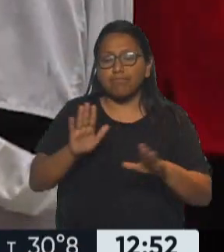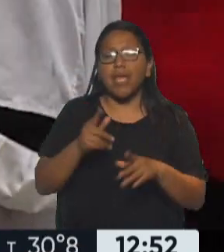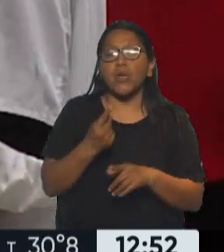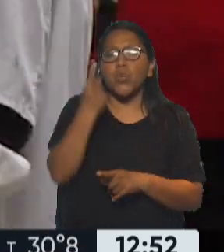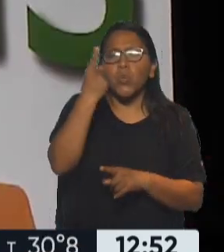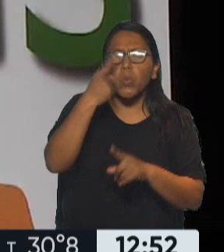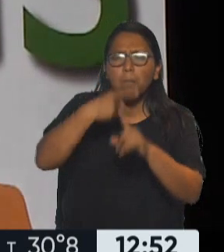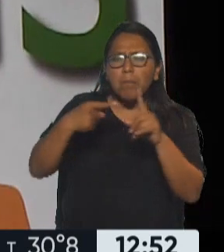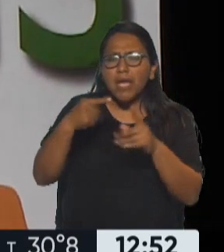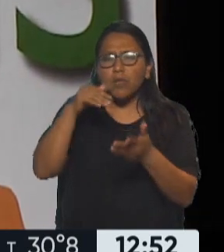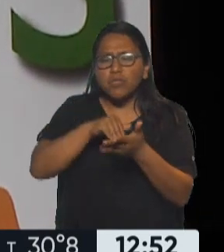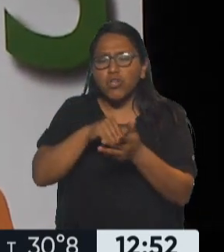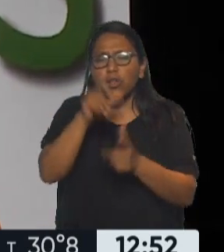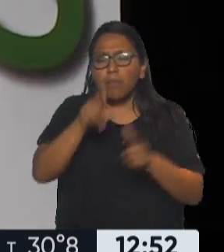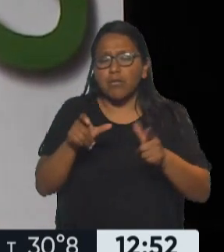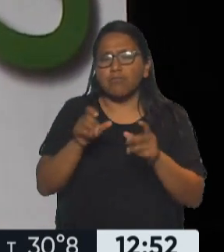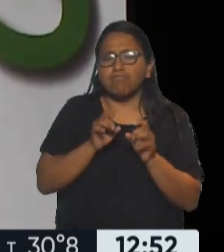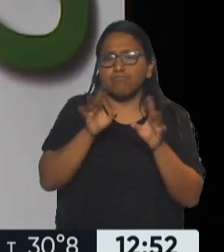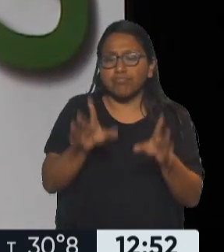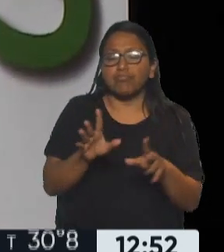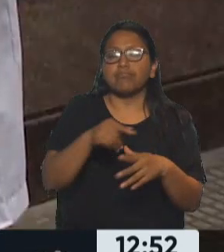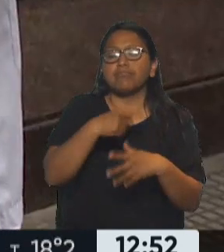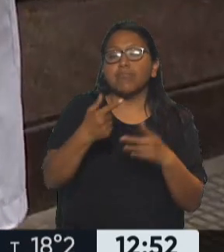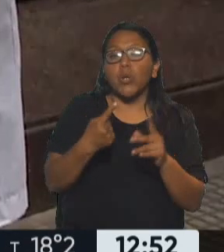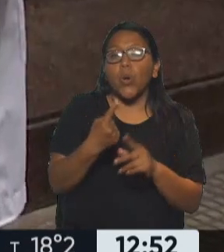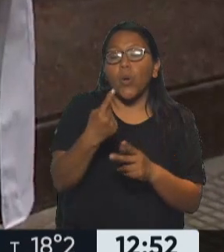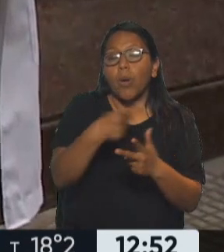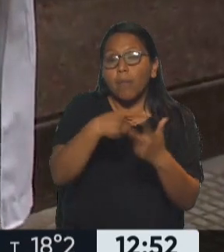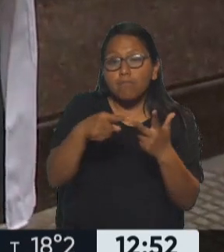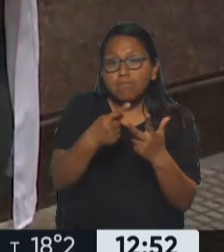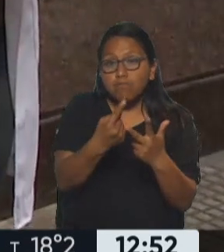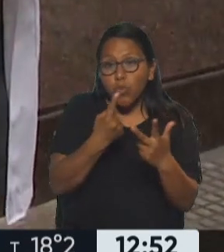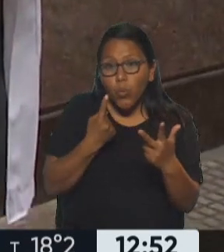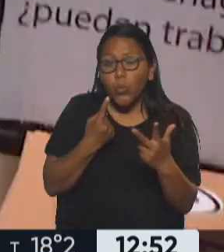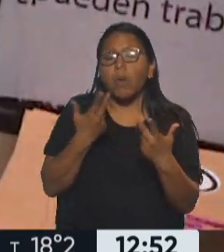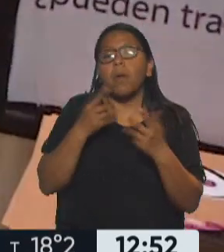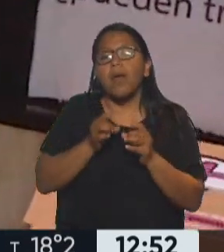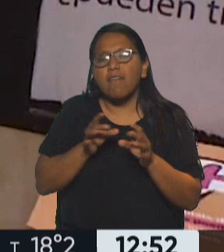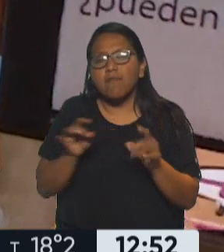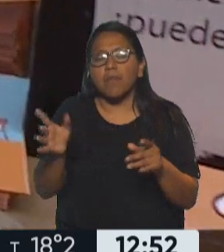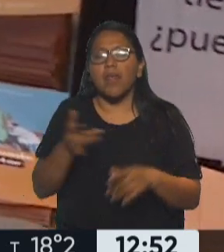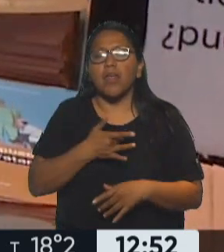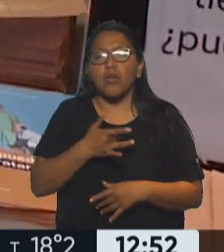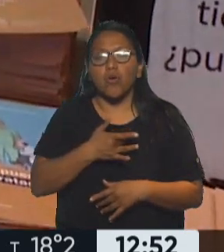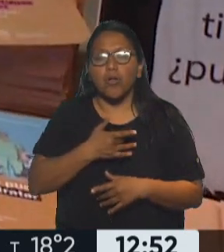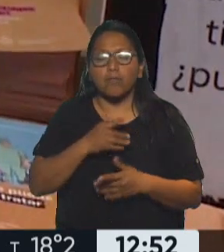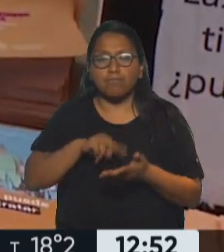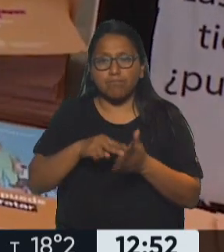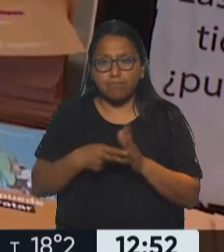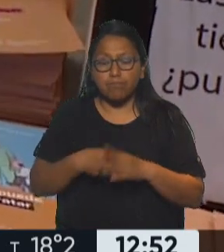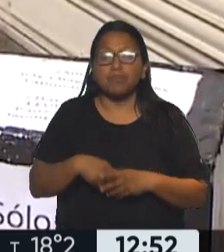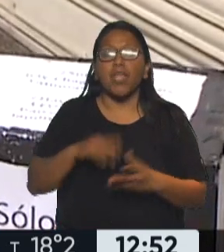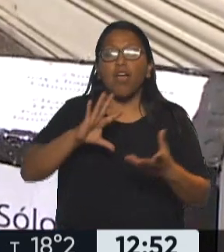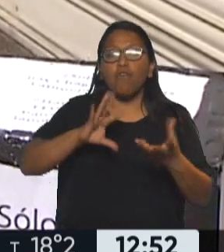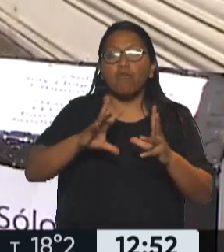personas con chagas y uno de cada tres de estas pueden desarrollar enfermedades coronarias. En la Argentina hay dos